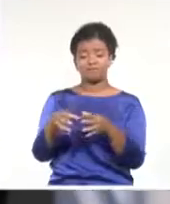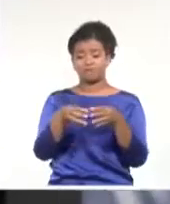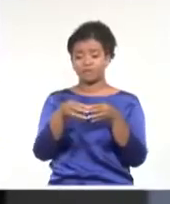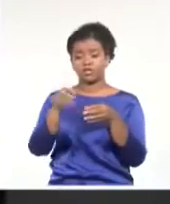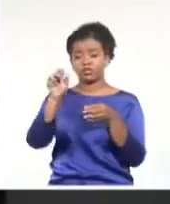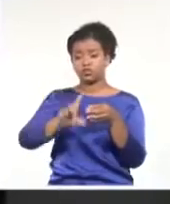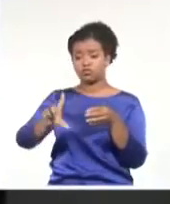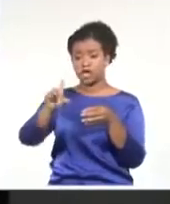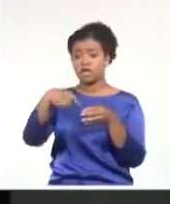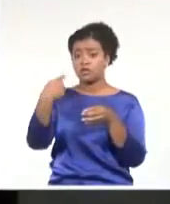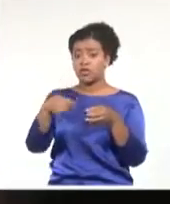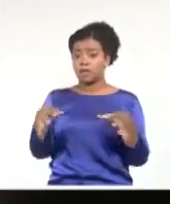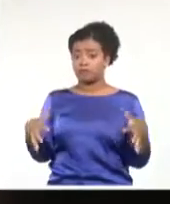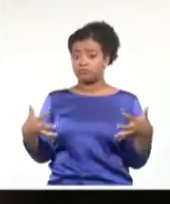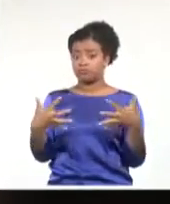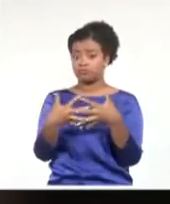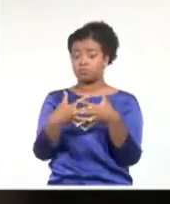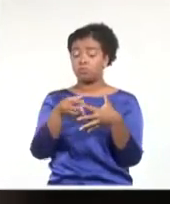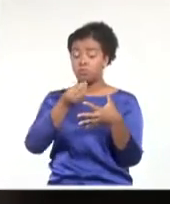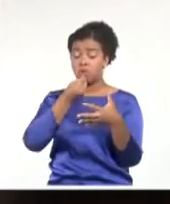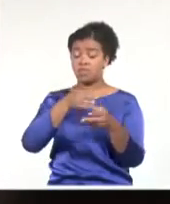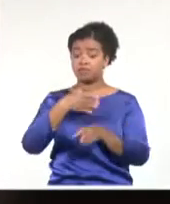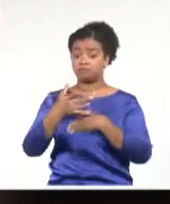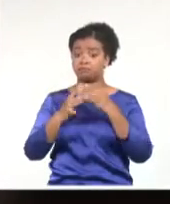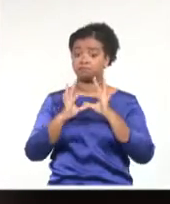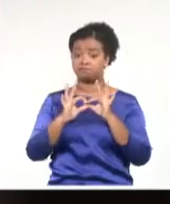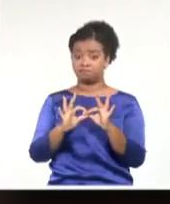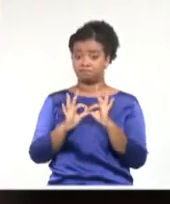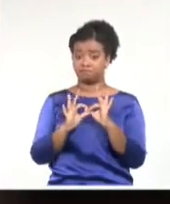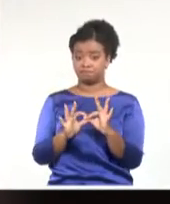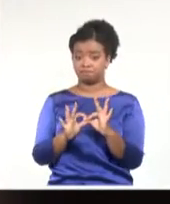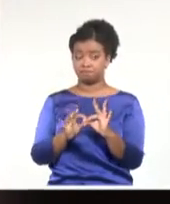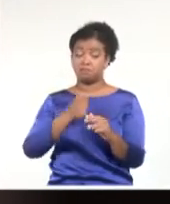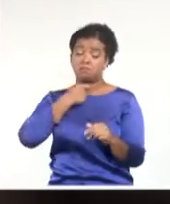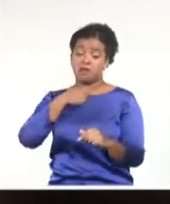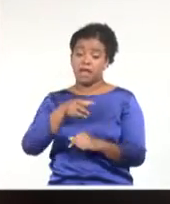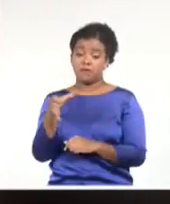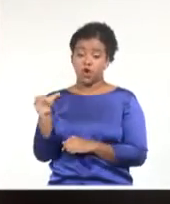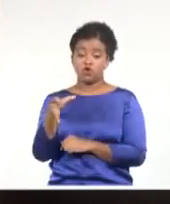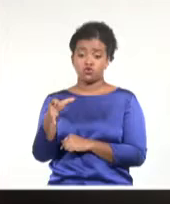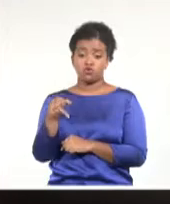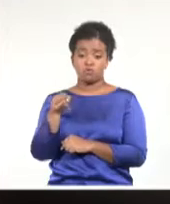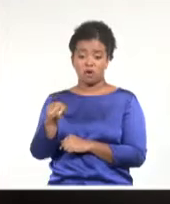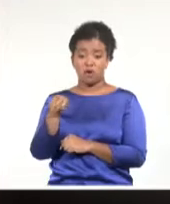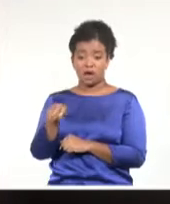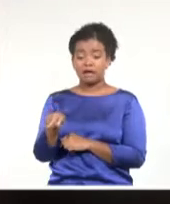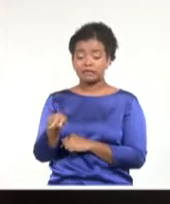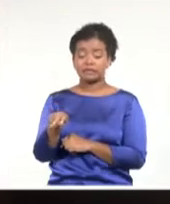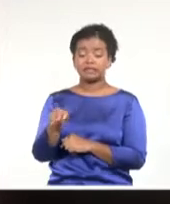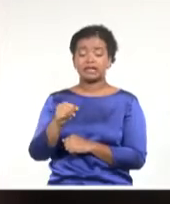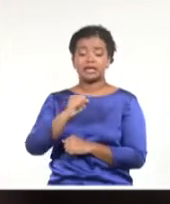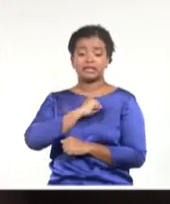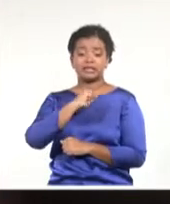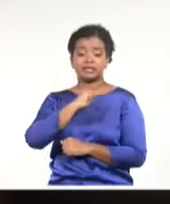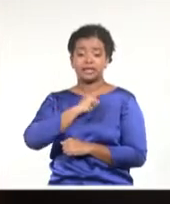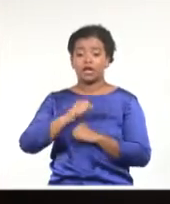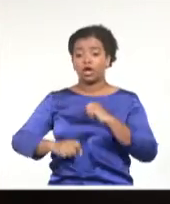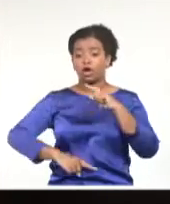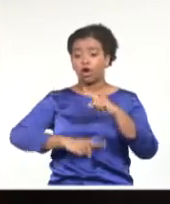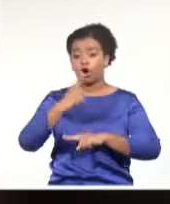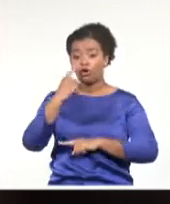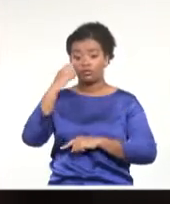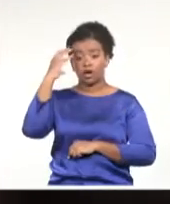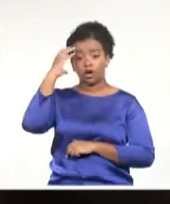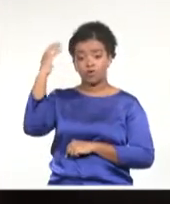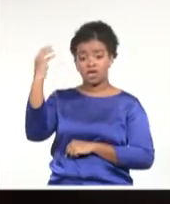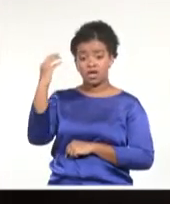para evitar un hecho de graves consecuencias. Si la derecha fascista y retrógrada insiste en sus intenciones,